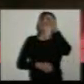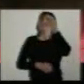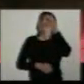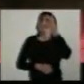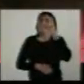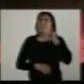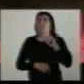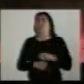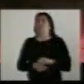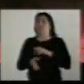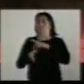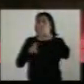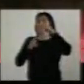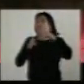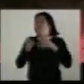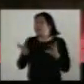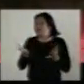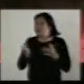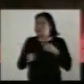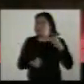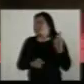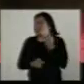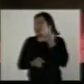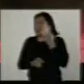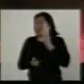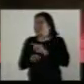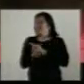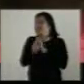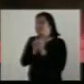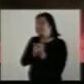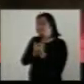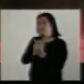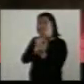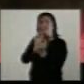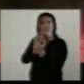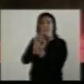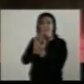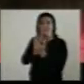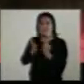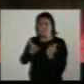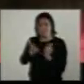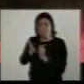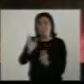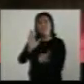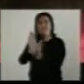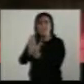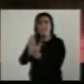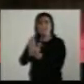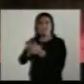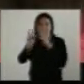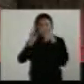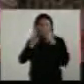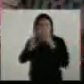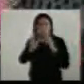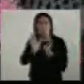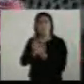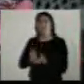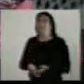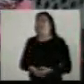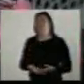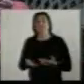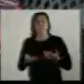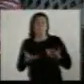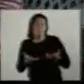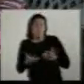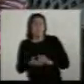como profesional ya de que la única forma de hacerlo era cambiando leyes, haciendo leyes y haciendo respetar las leyes. Bueno, en